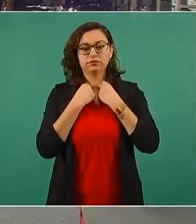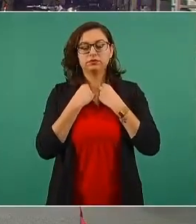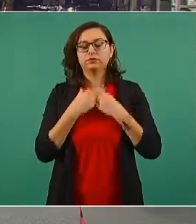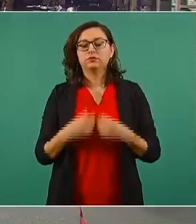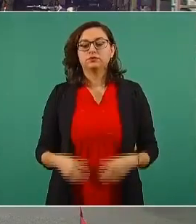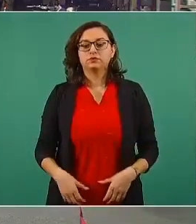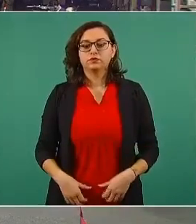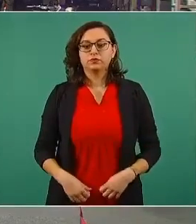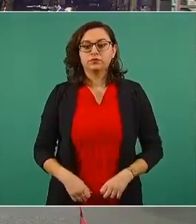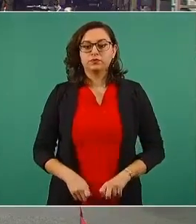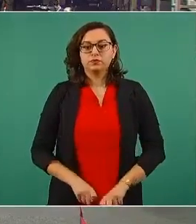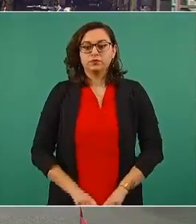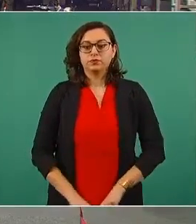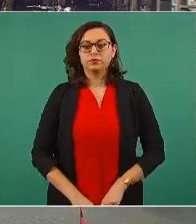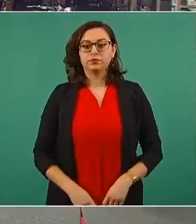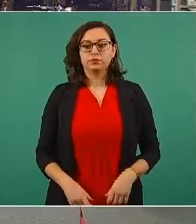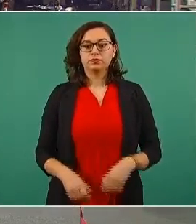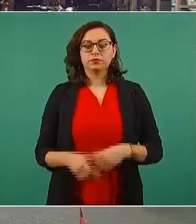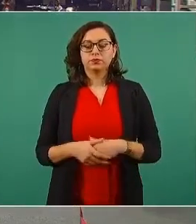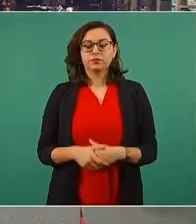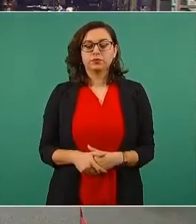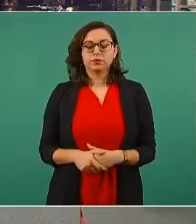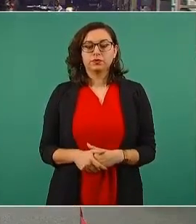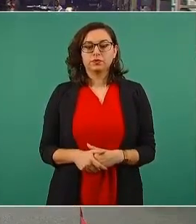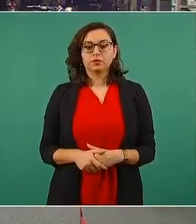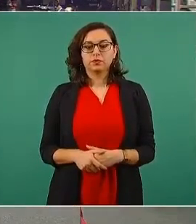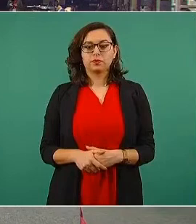Nada más quiero